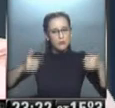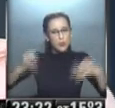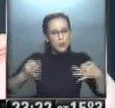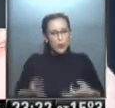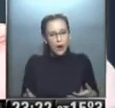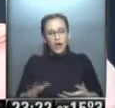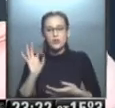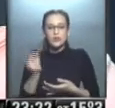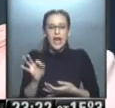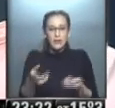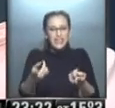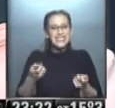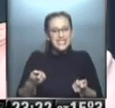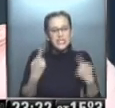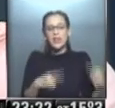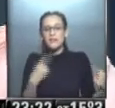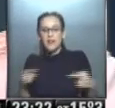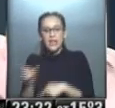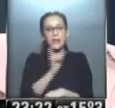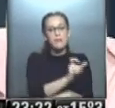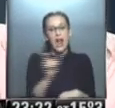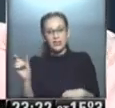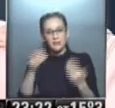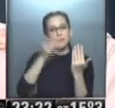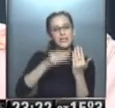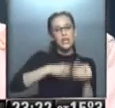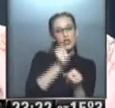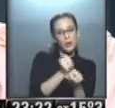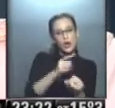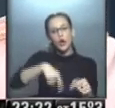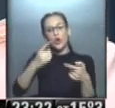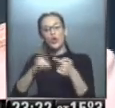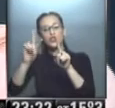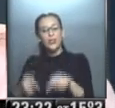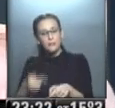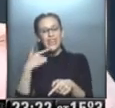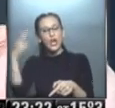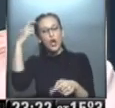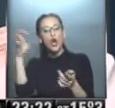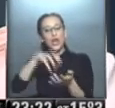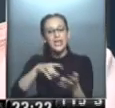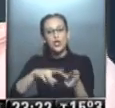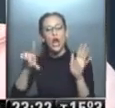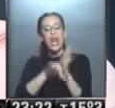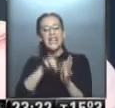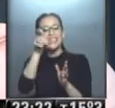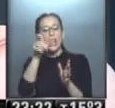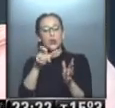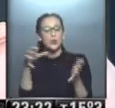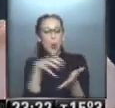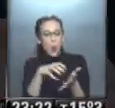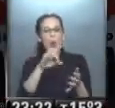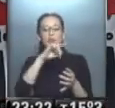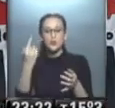entendiendo que es necesario el involucramiento de diferentes instancias, tanto del Ministerio de Trabajo como también el Congreso, la legislatura de la ciudad, que pueda cambiar